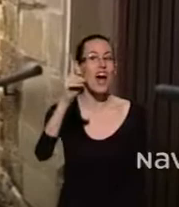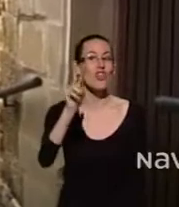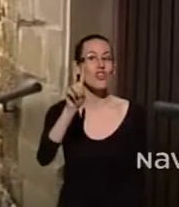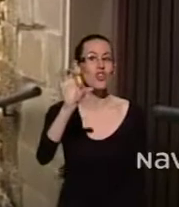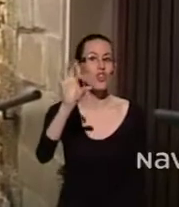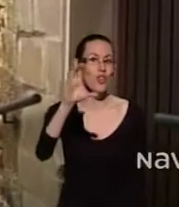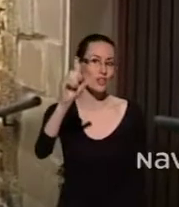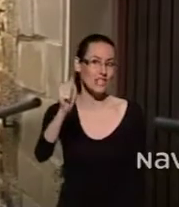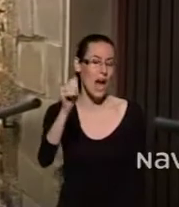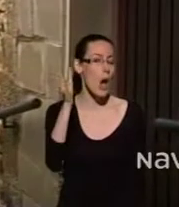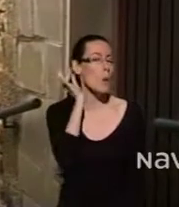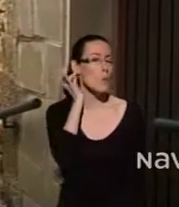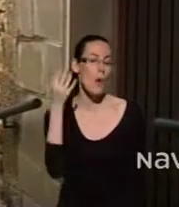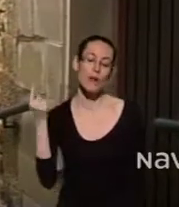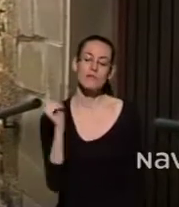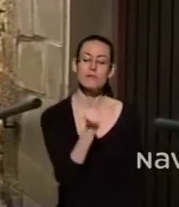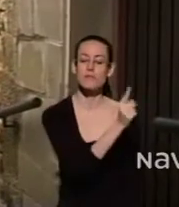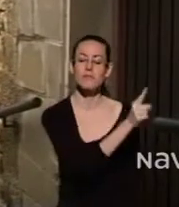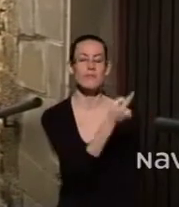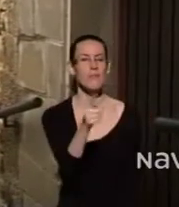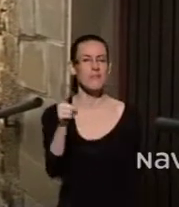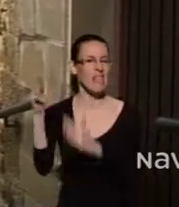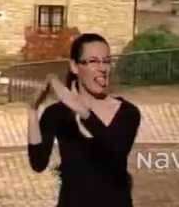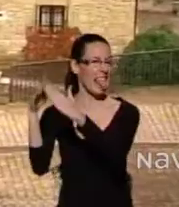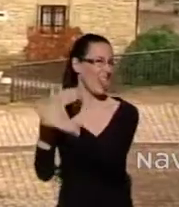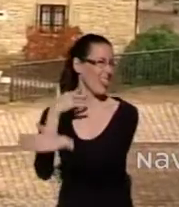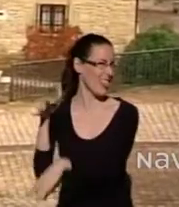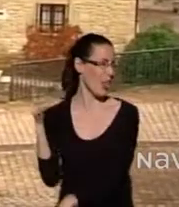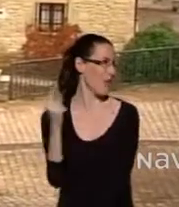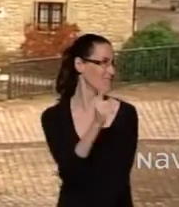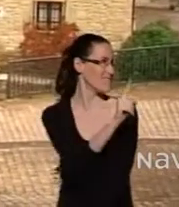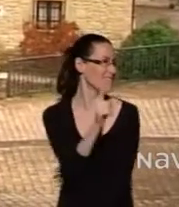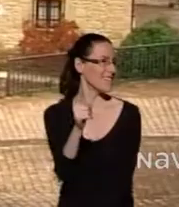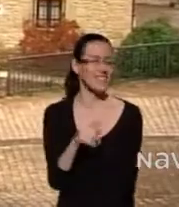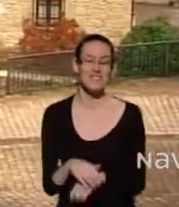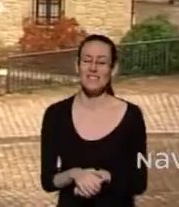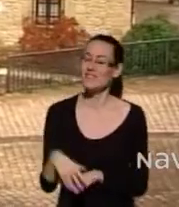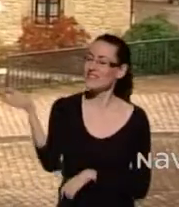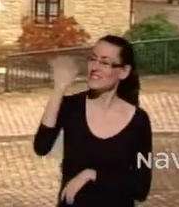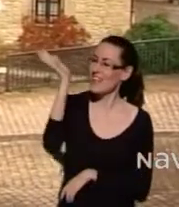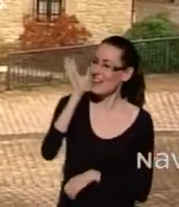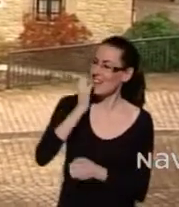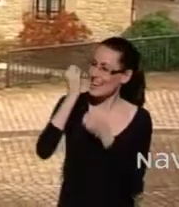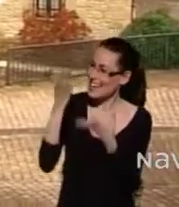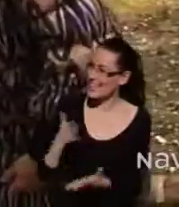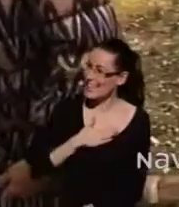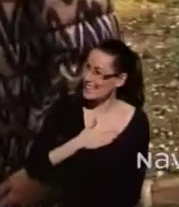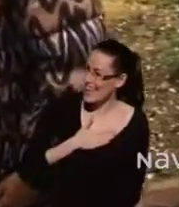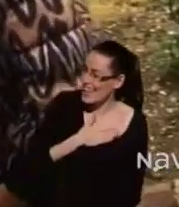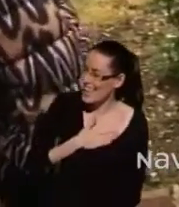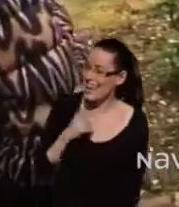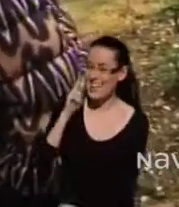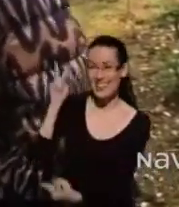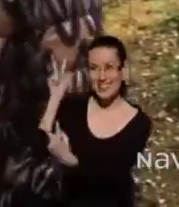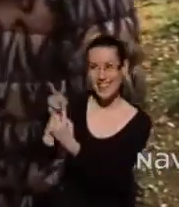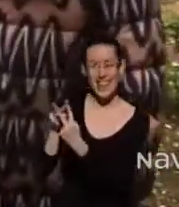de un lugar a otro y es poco amiga de estar en su casa. ¡Hola, Rosa! ¡Hola, ¿qué tal Paula, estás? Encantada de